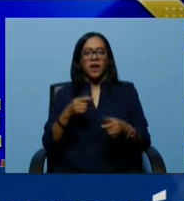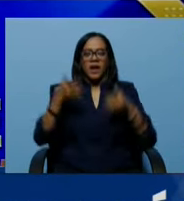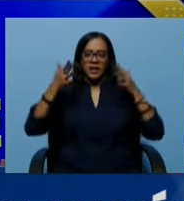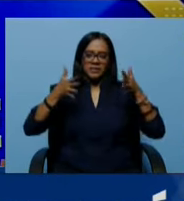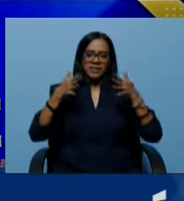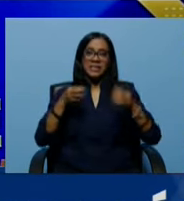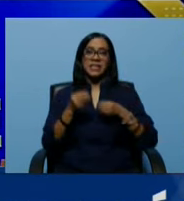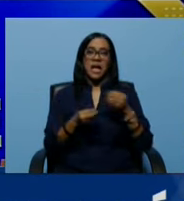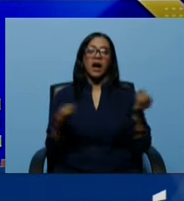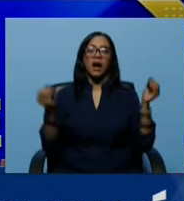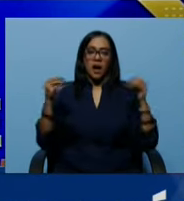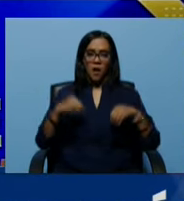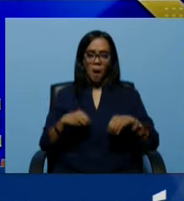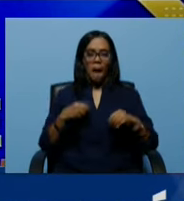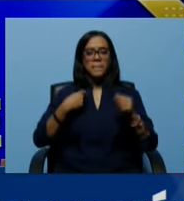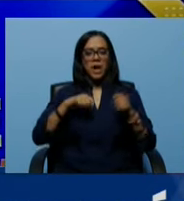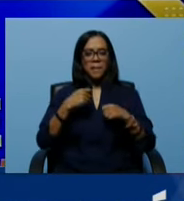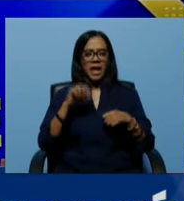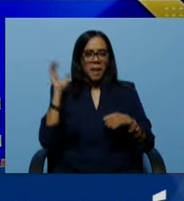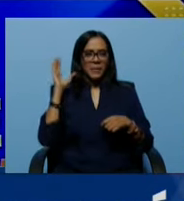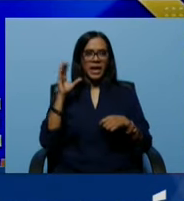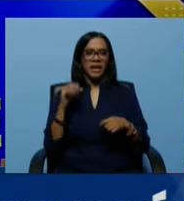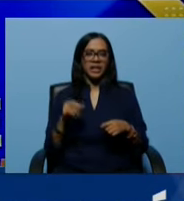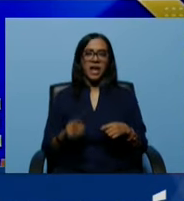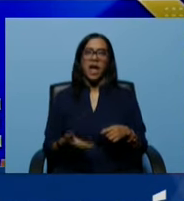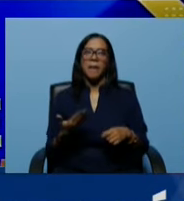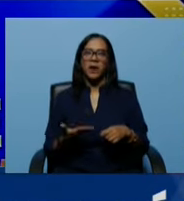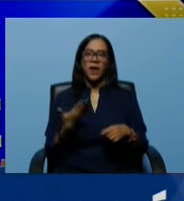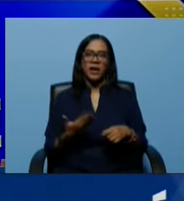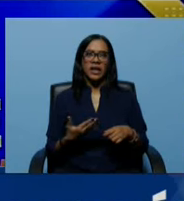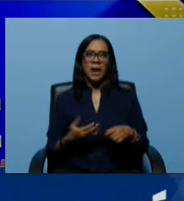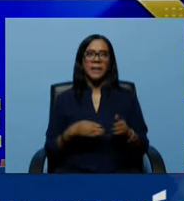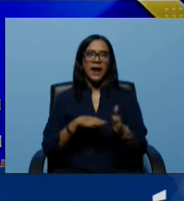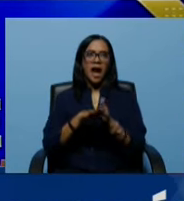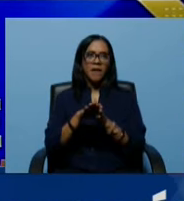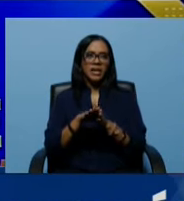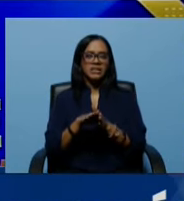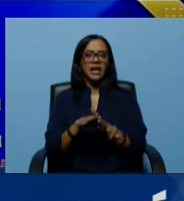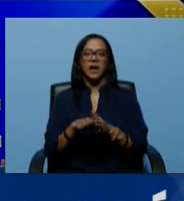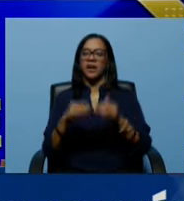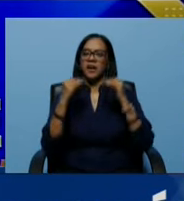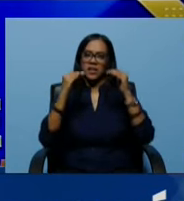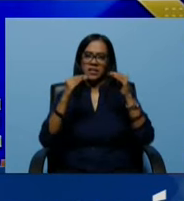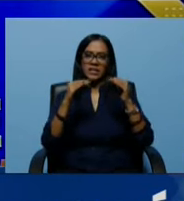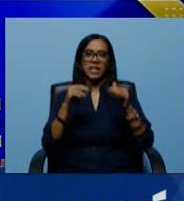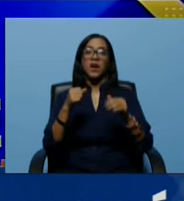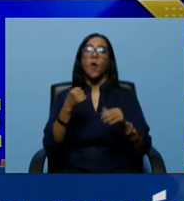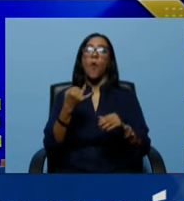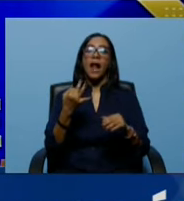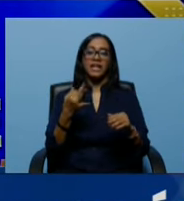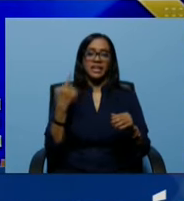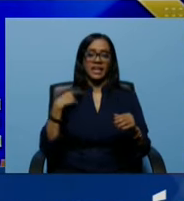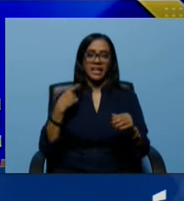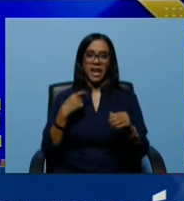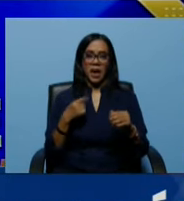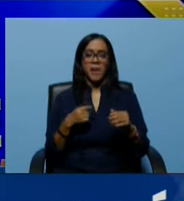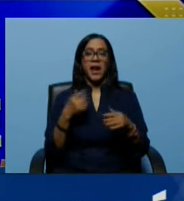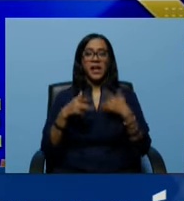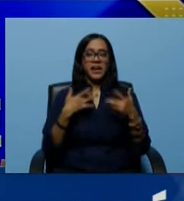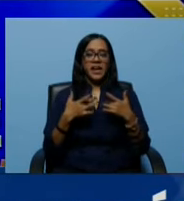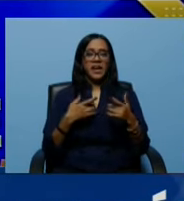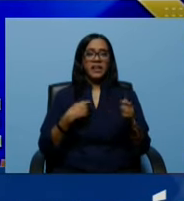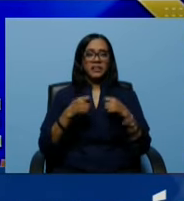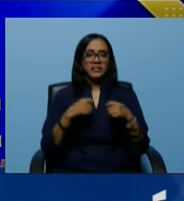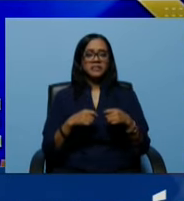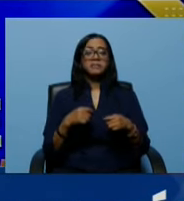haga consensuado con los exportadores del país. Es fundamental para avanzar y dar el salto cualitativo que necesita la actividad exportadora. Bueno,